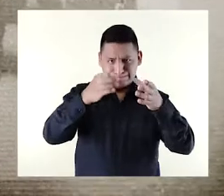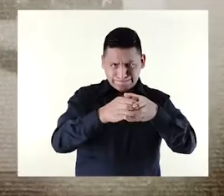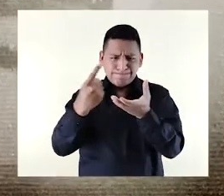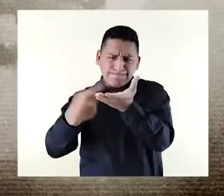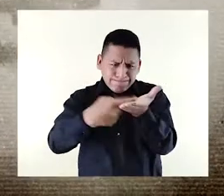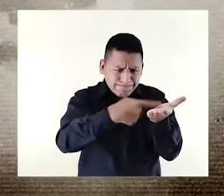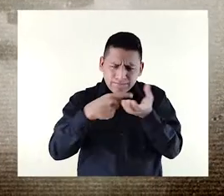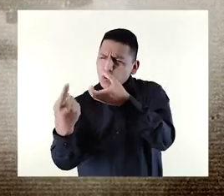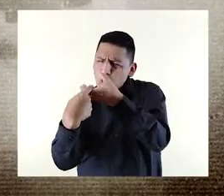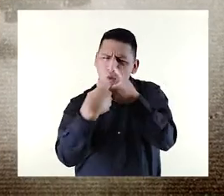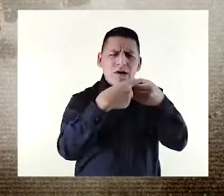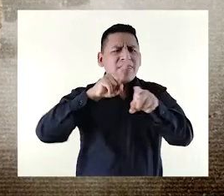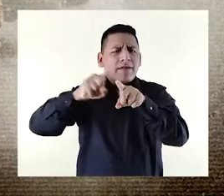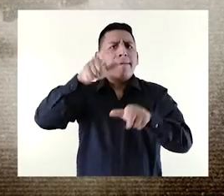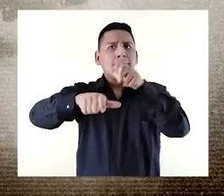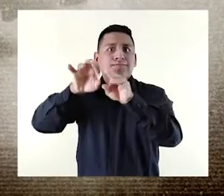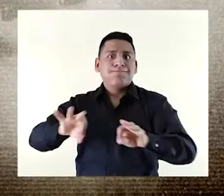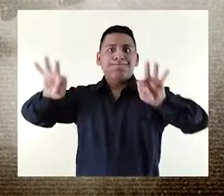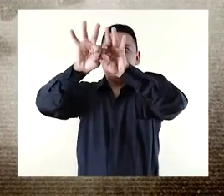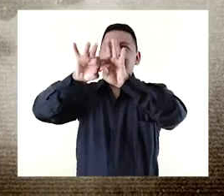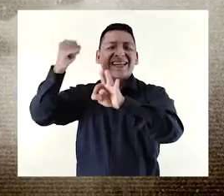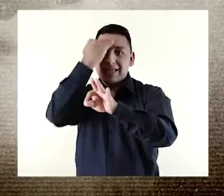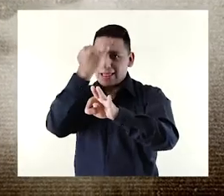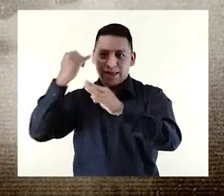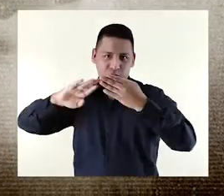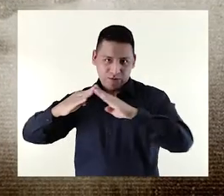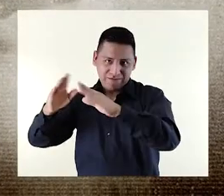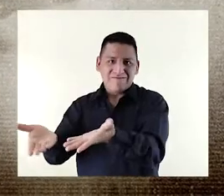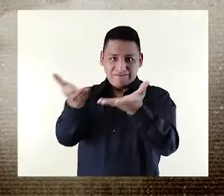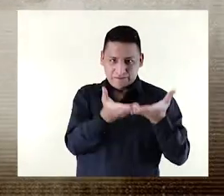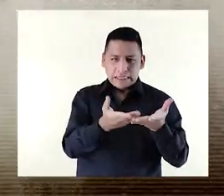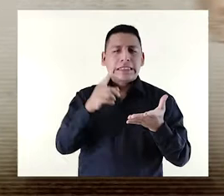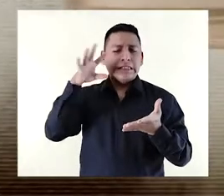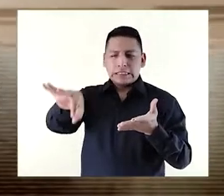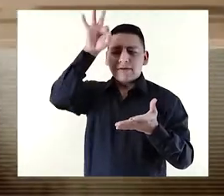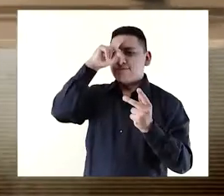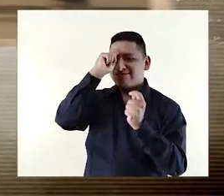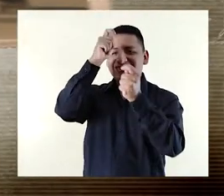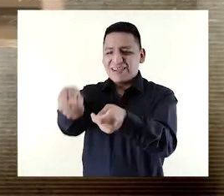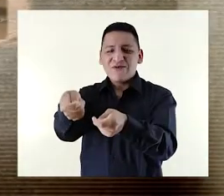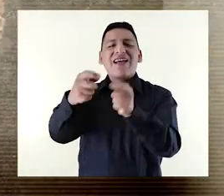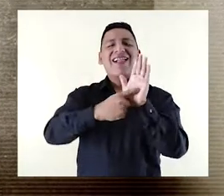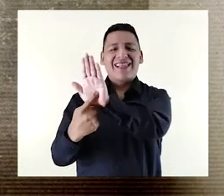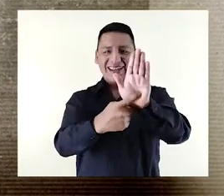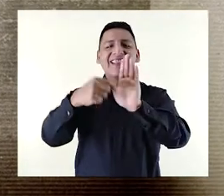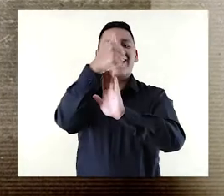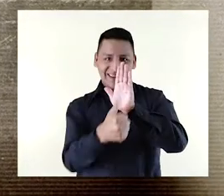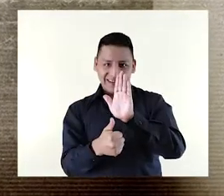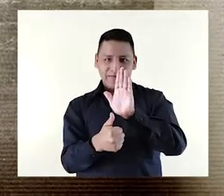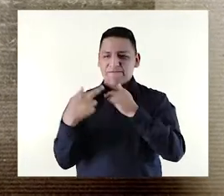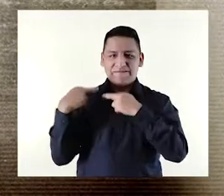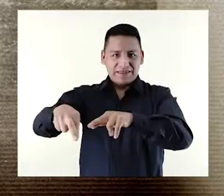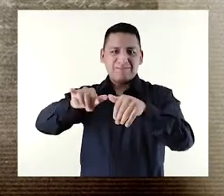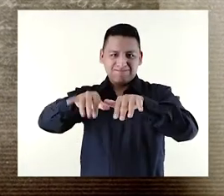una comisión conformada por prominentes personas de la comunidad italiana, quienes decidieron que el regalo sería una galería de arte. Se encargó